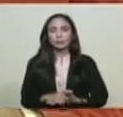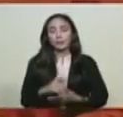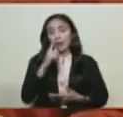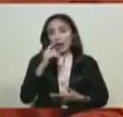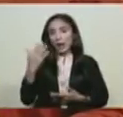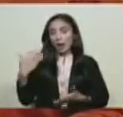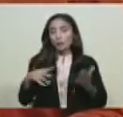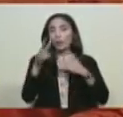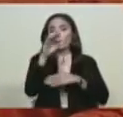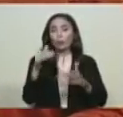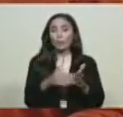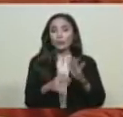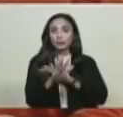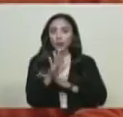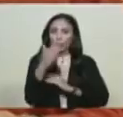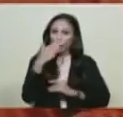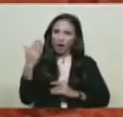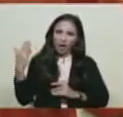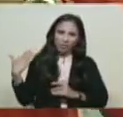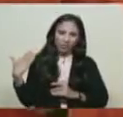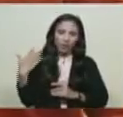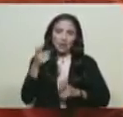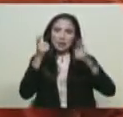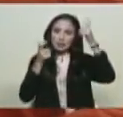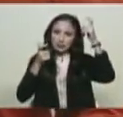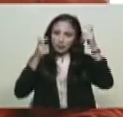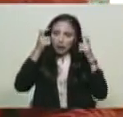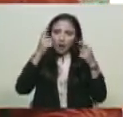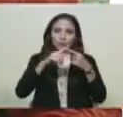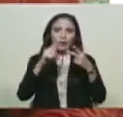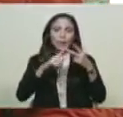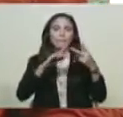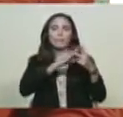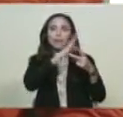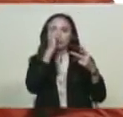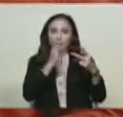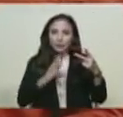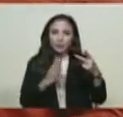en Mar del Plata, el comandante Chávez, Lula da Silva,